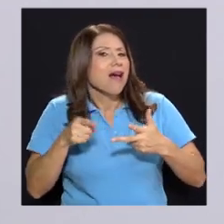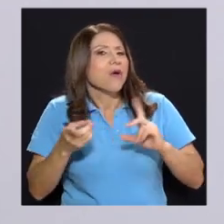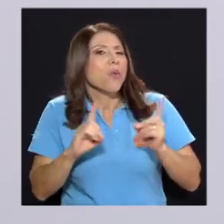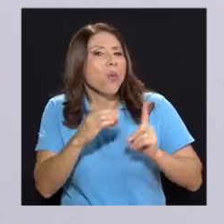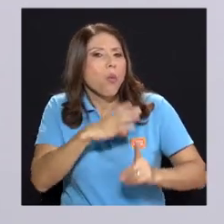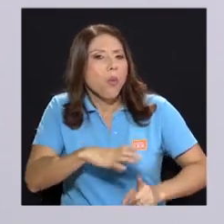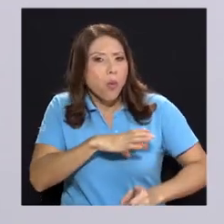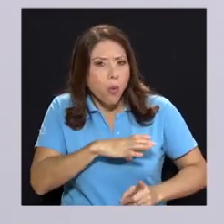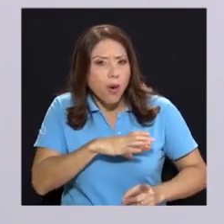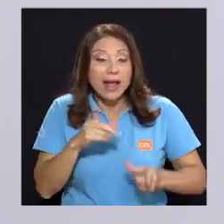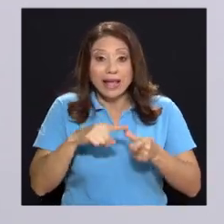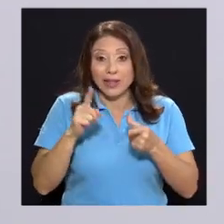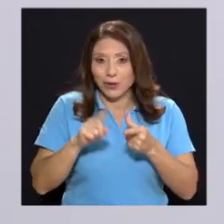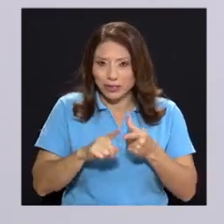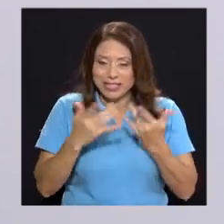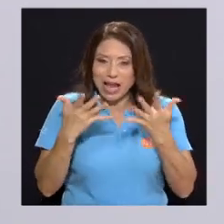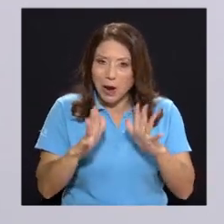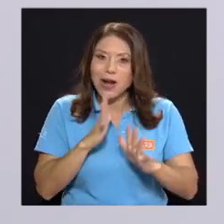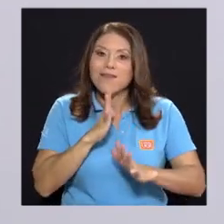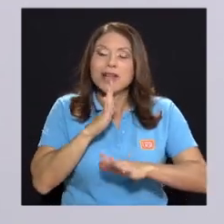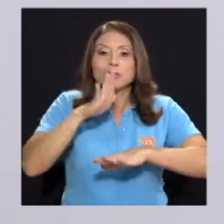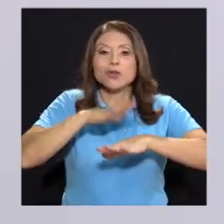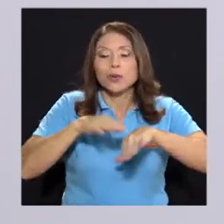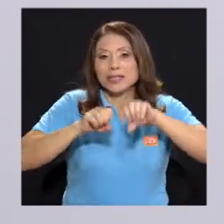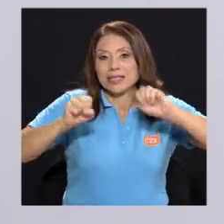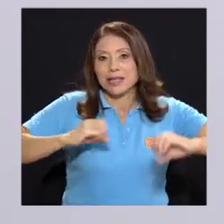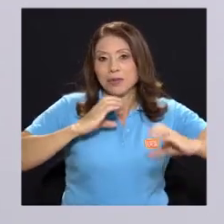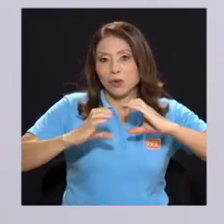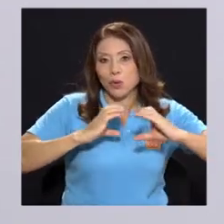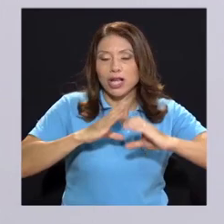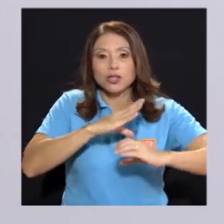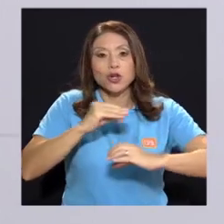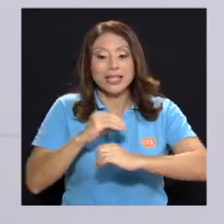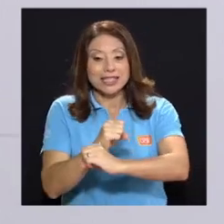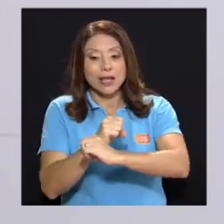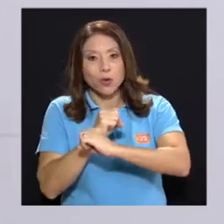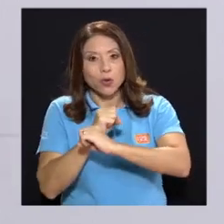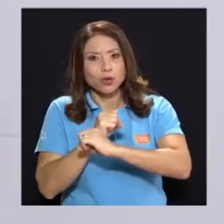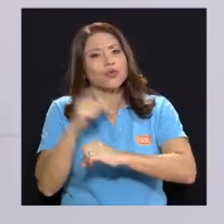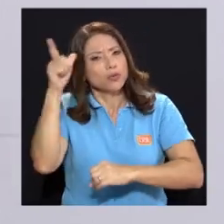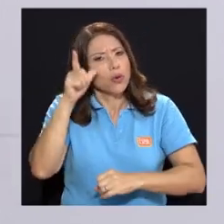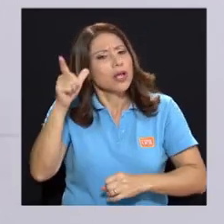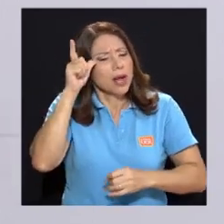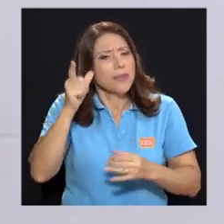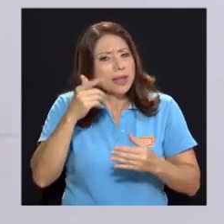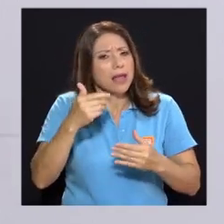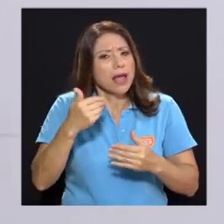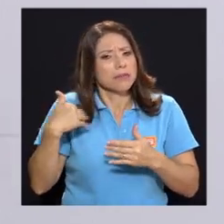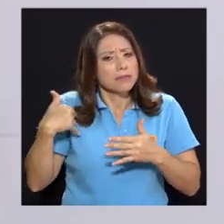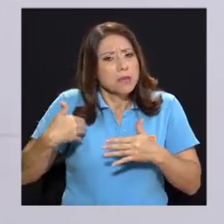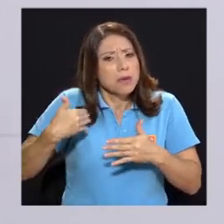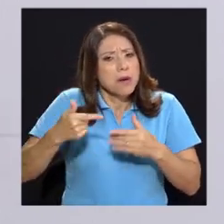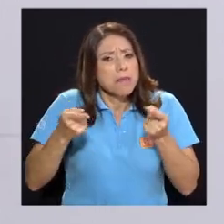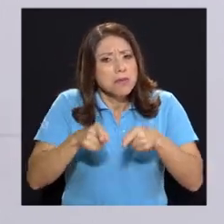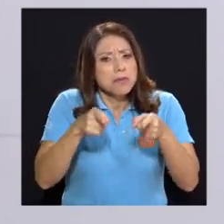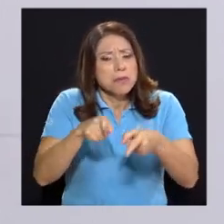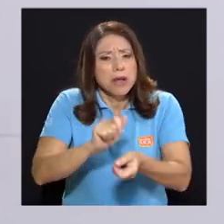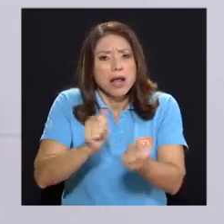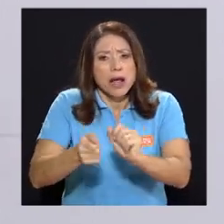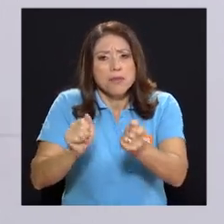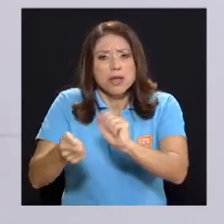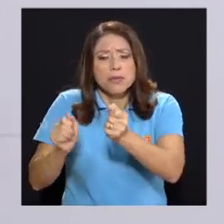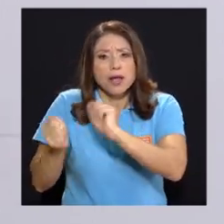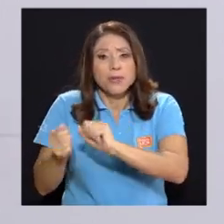truco bueno en el caso de telecomunicaciones seguros obviamente ha habido cambios que nosotros documentamos hasta donde es posible pero el punto ahí es